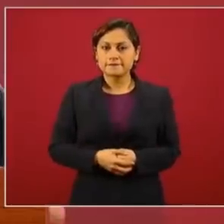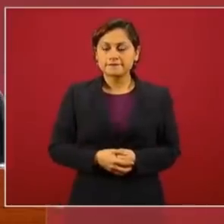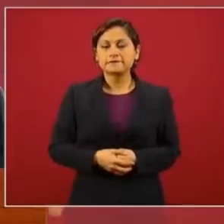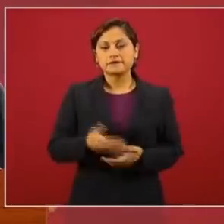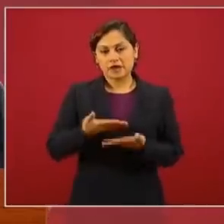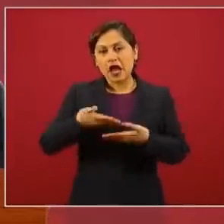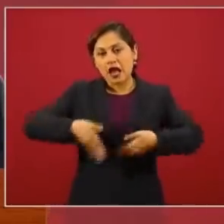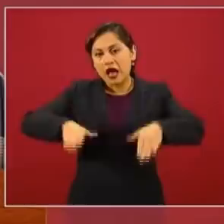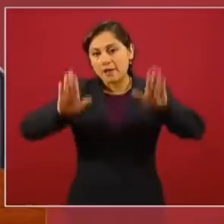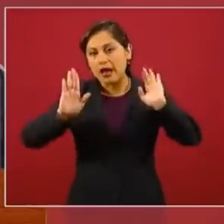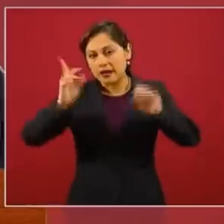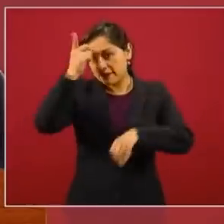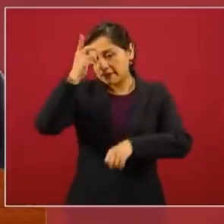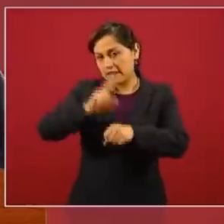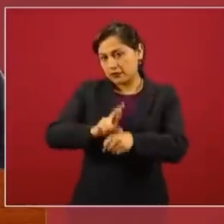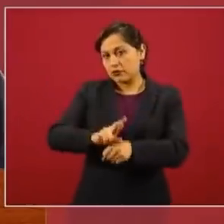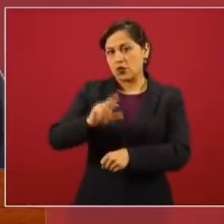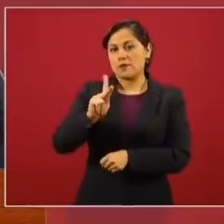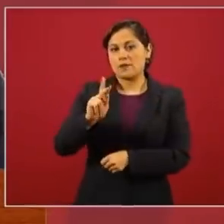además del director de Pemex, desde luego.